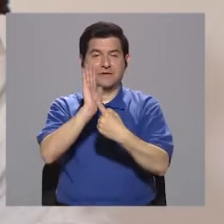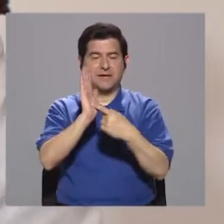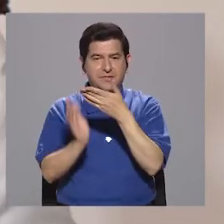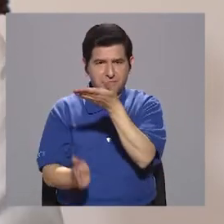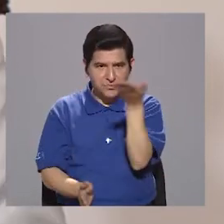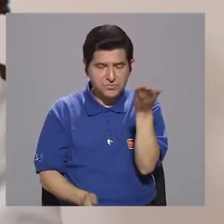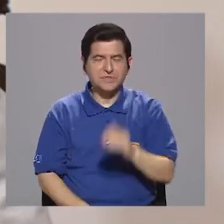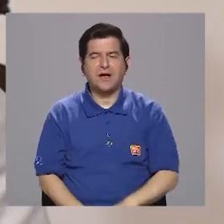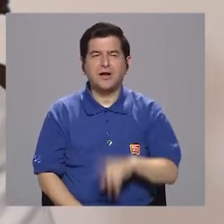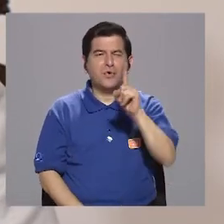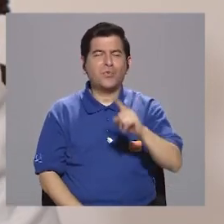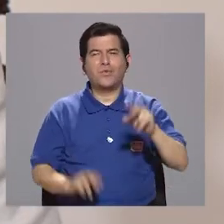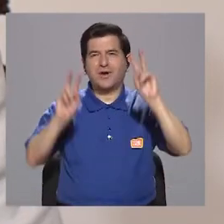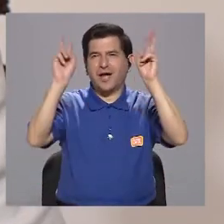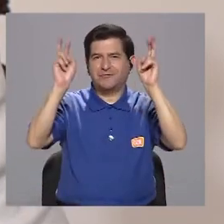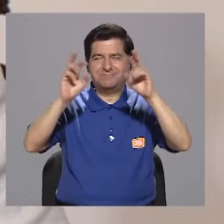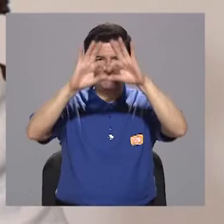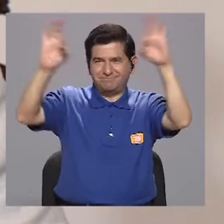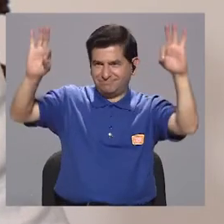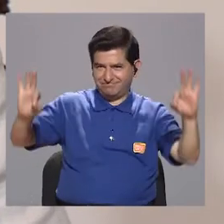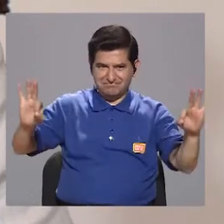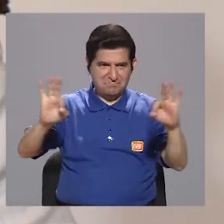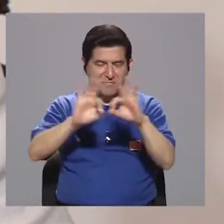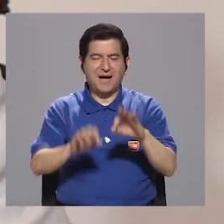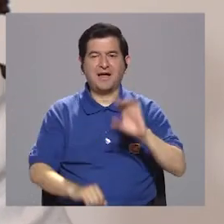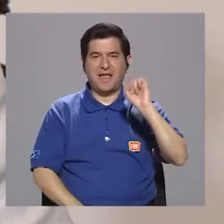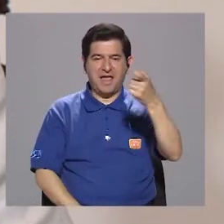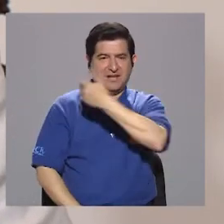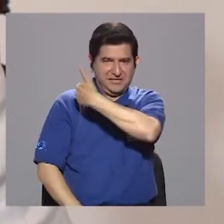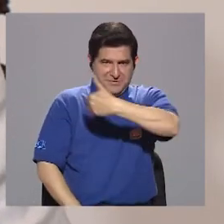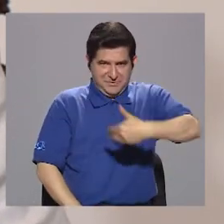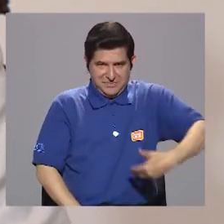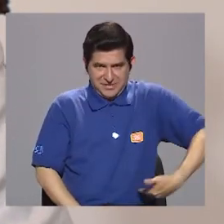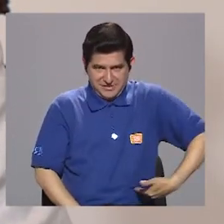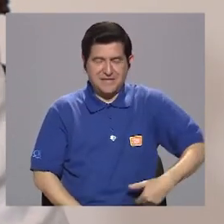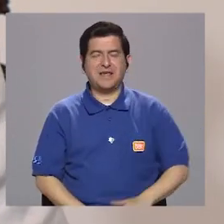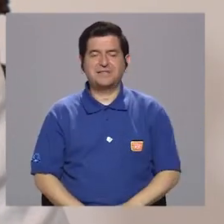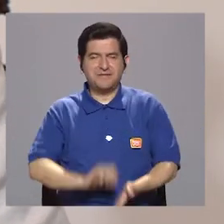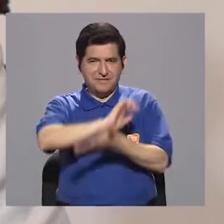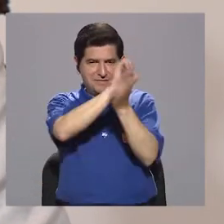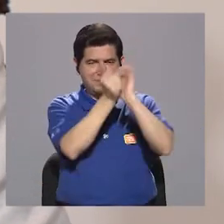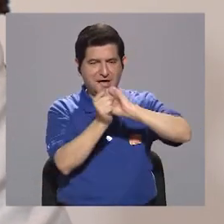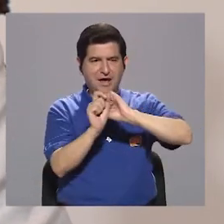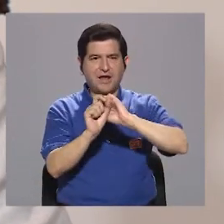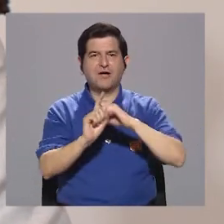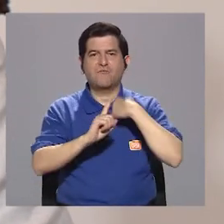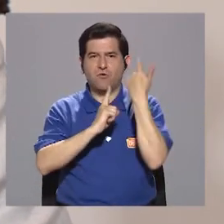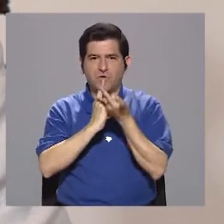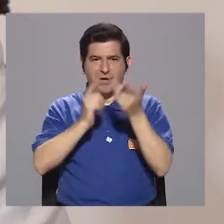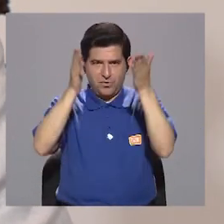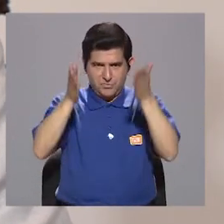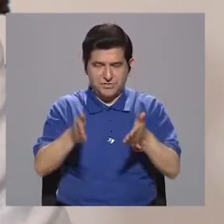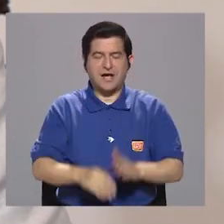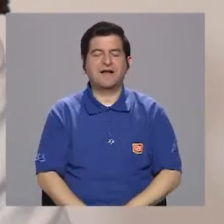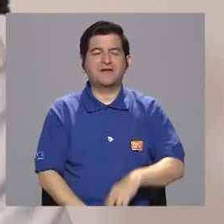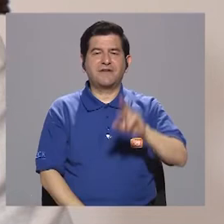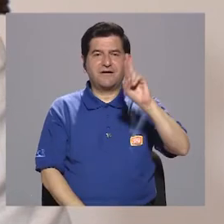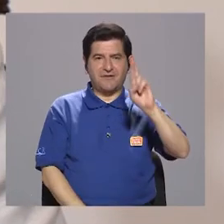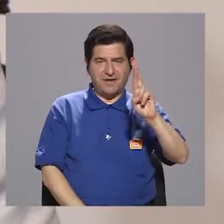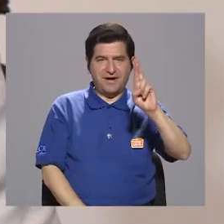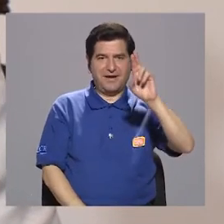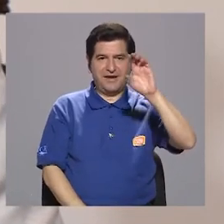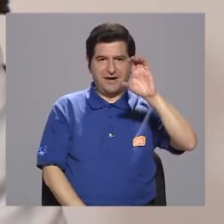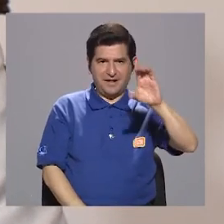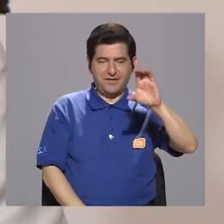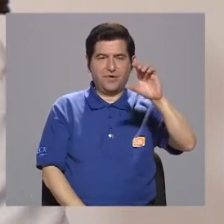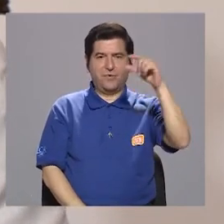ustedes una fotografía del expresidente, del reformador social, Rafael Ángel Calderón Guardia. Y